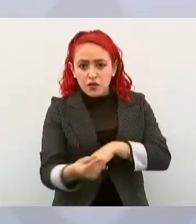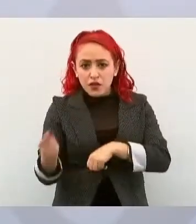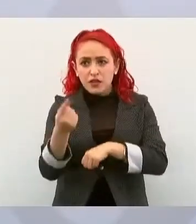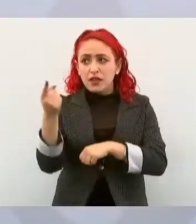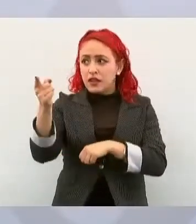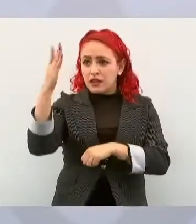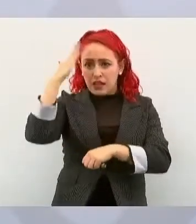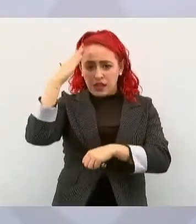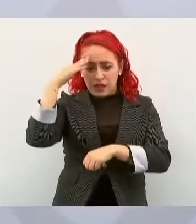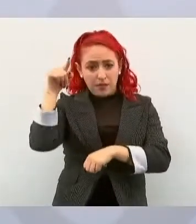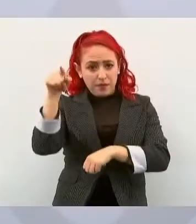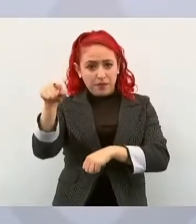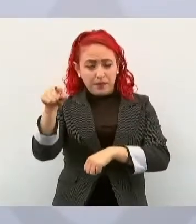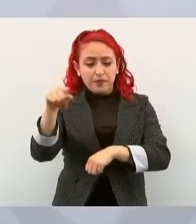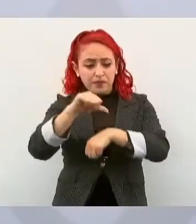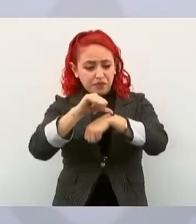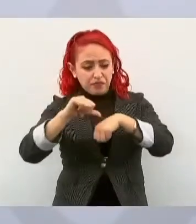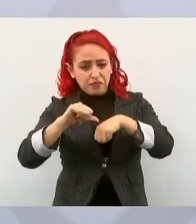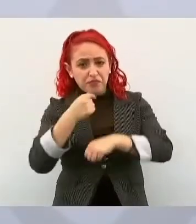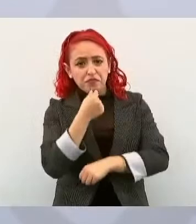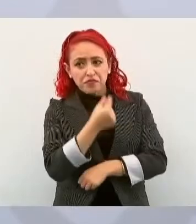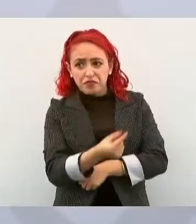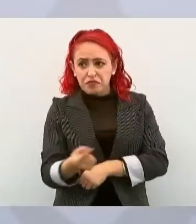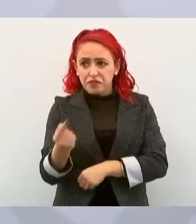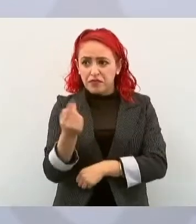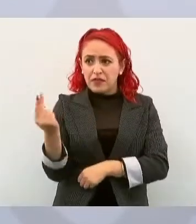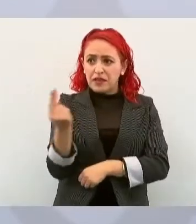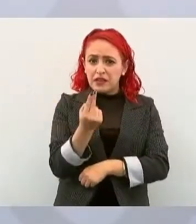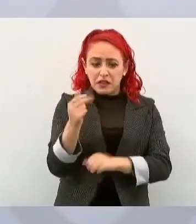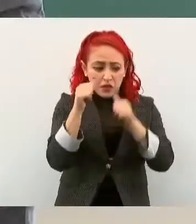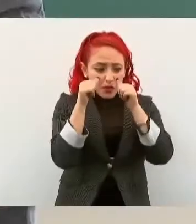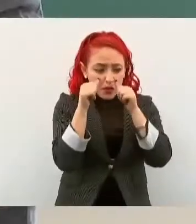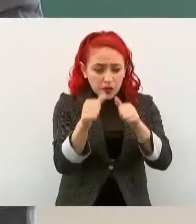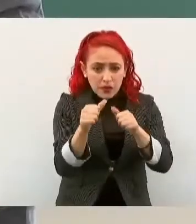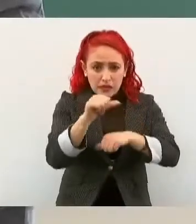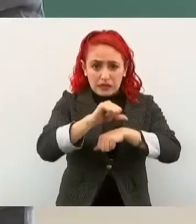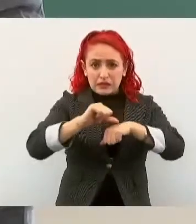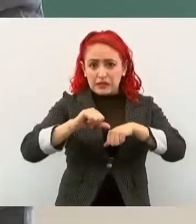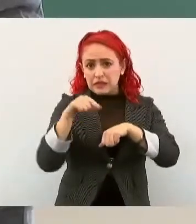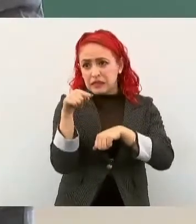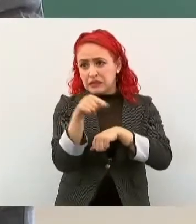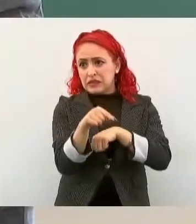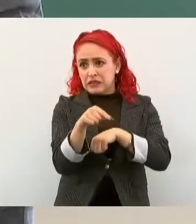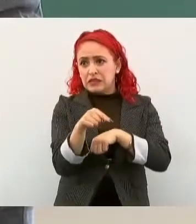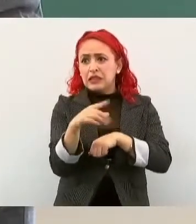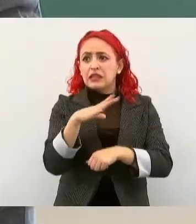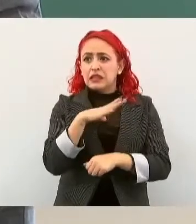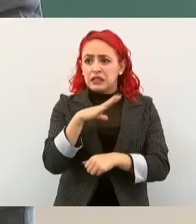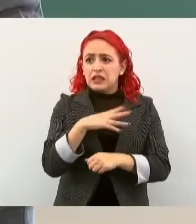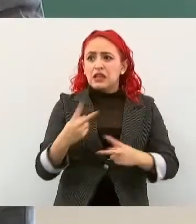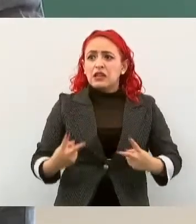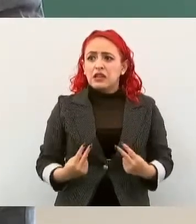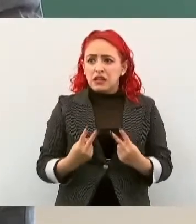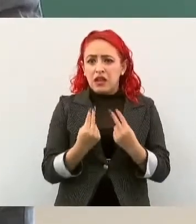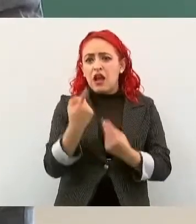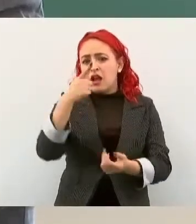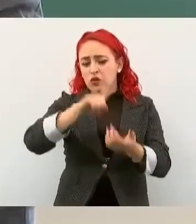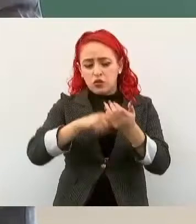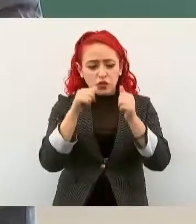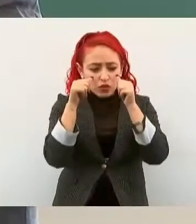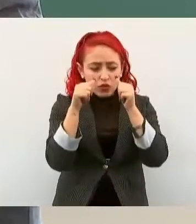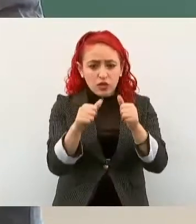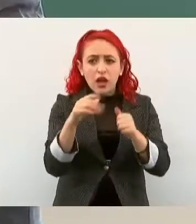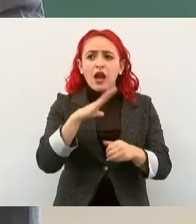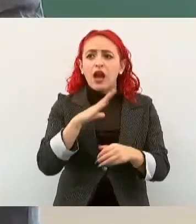misma encabeza esta la necesidad de atender a los pacientes con neoplasias, a los niños, pero más,